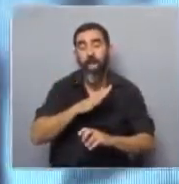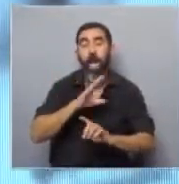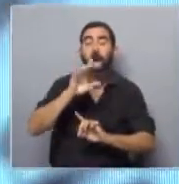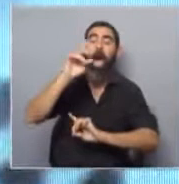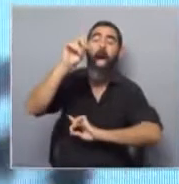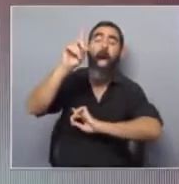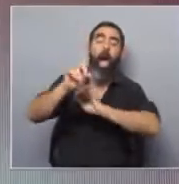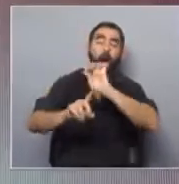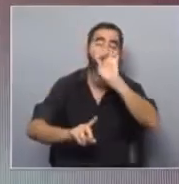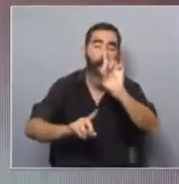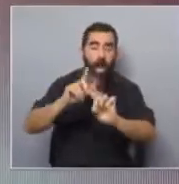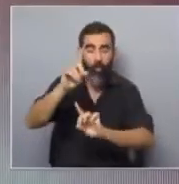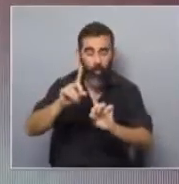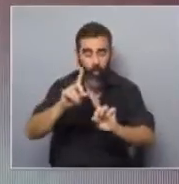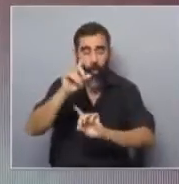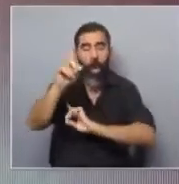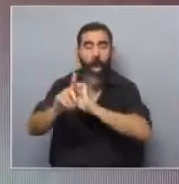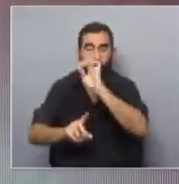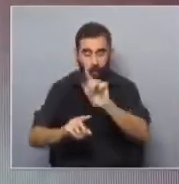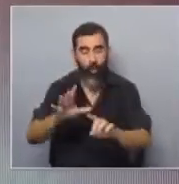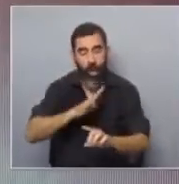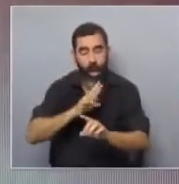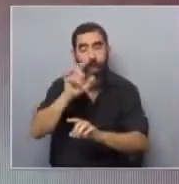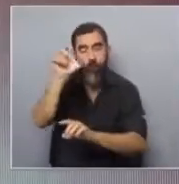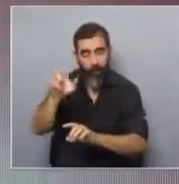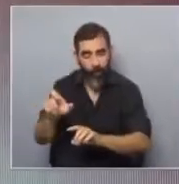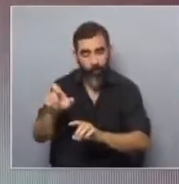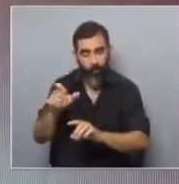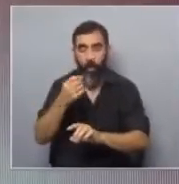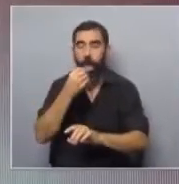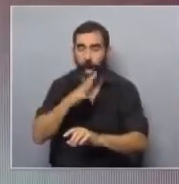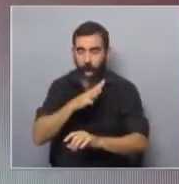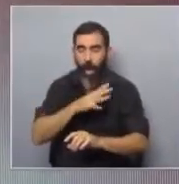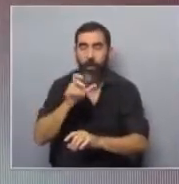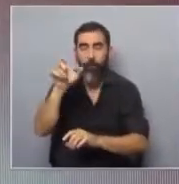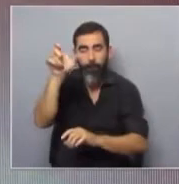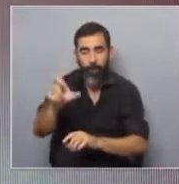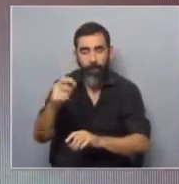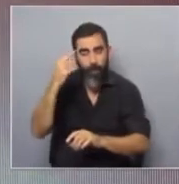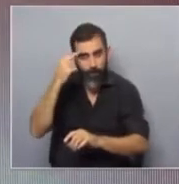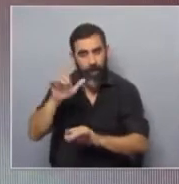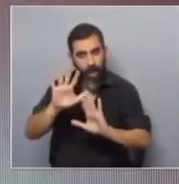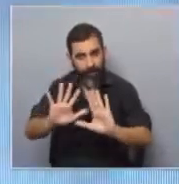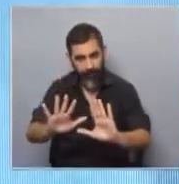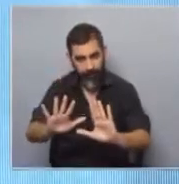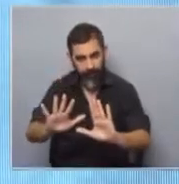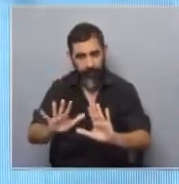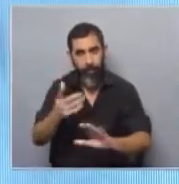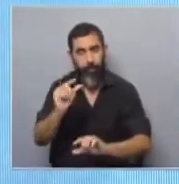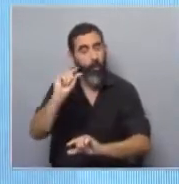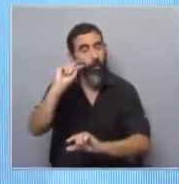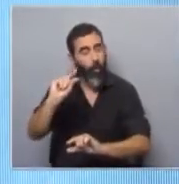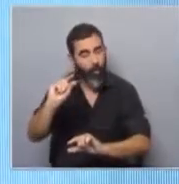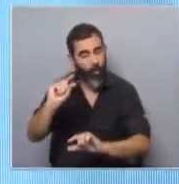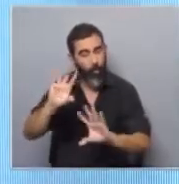excepciones así, todo a lo largo. Han habido personas, y hay personas que tienen ese pensamiento, pero son